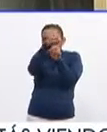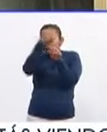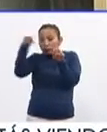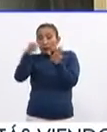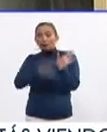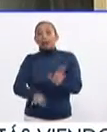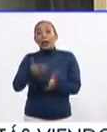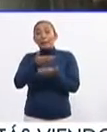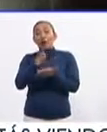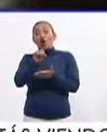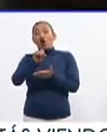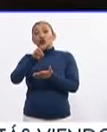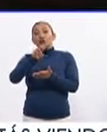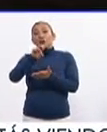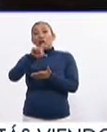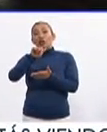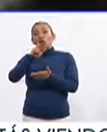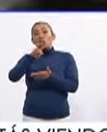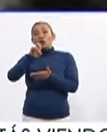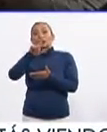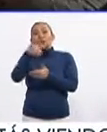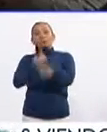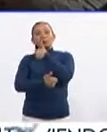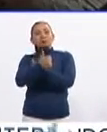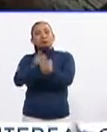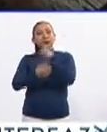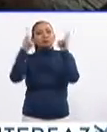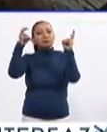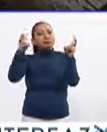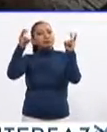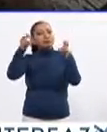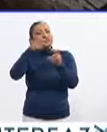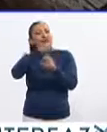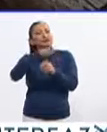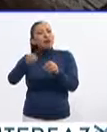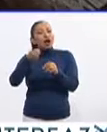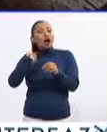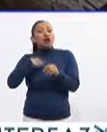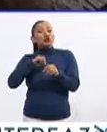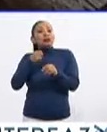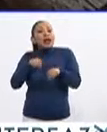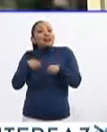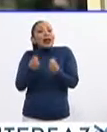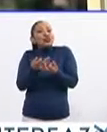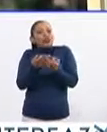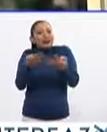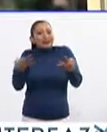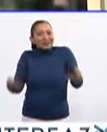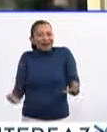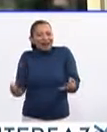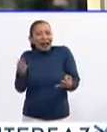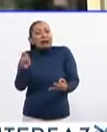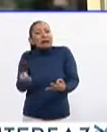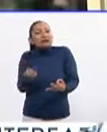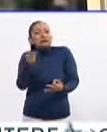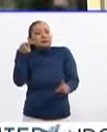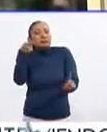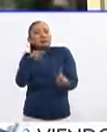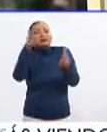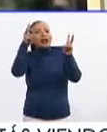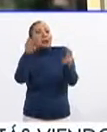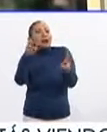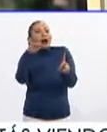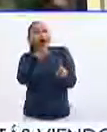Por su parte, Osvaldo Ruiz participó con la serie fotográfica Nos han dado la tierra, que tiene como